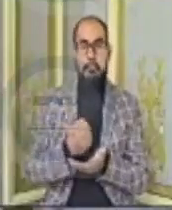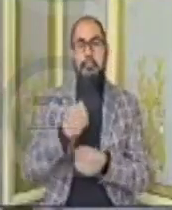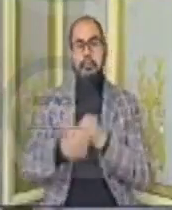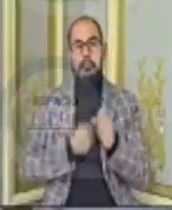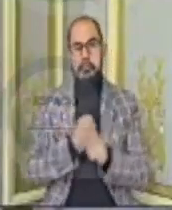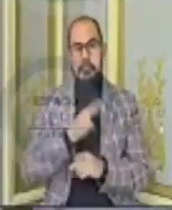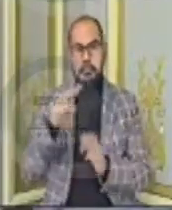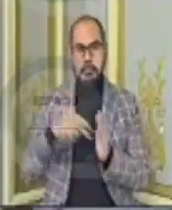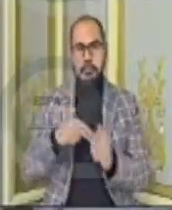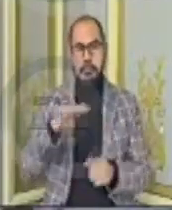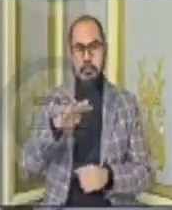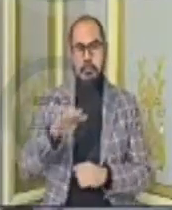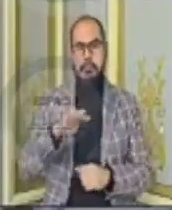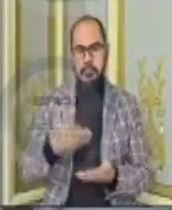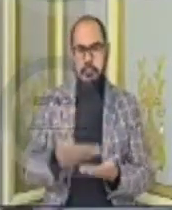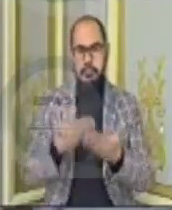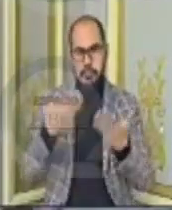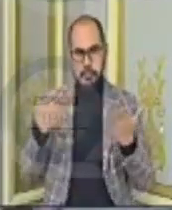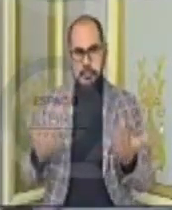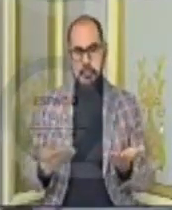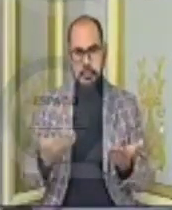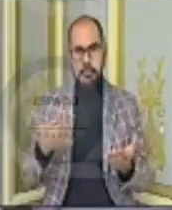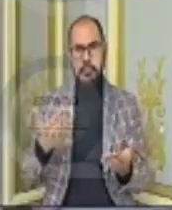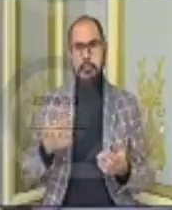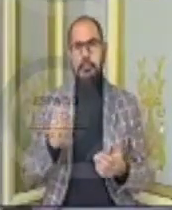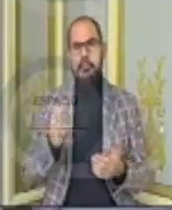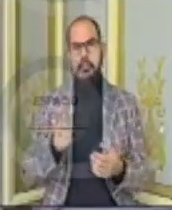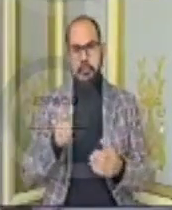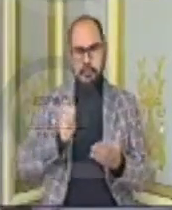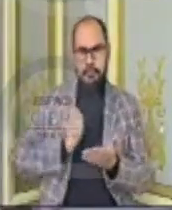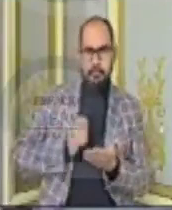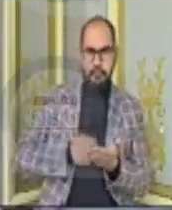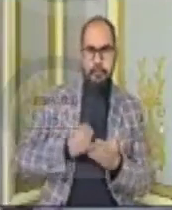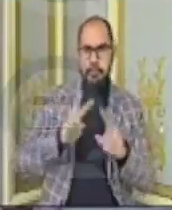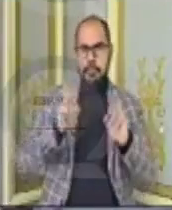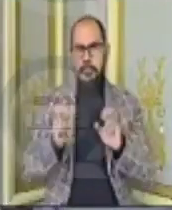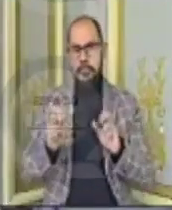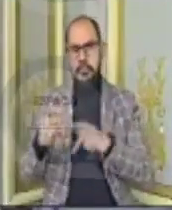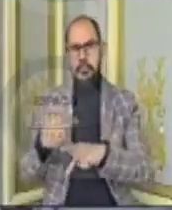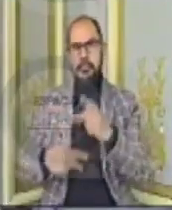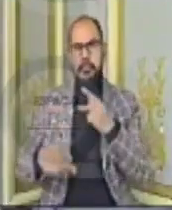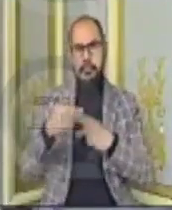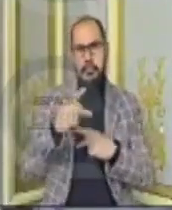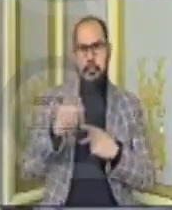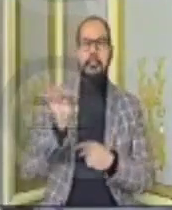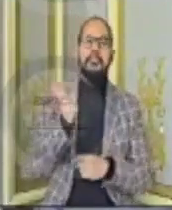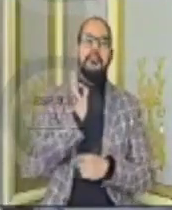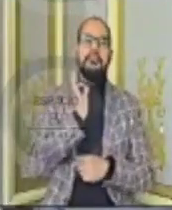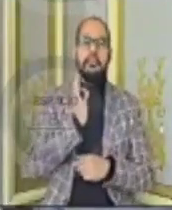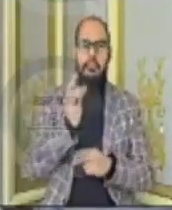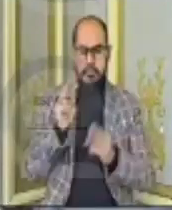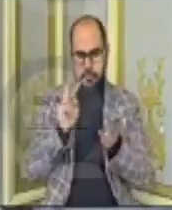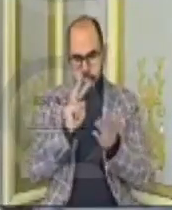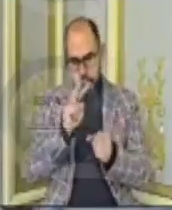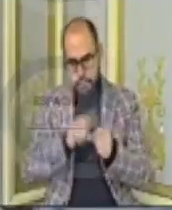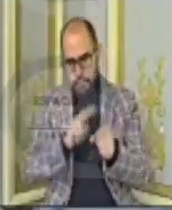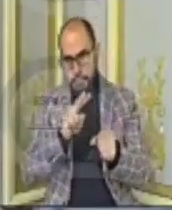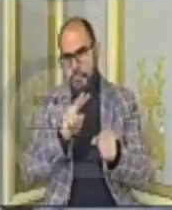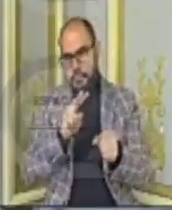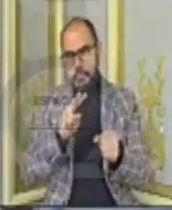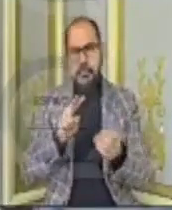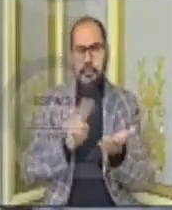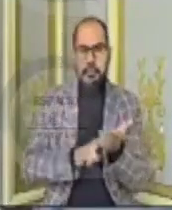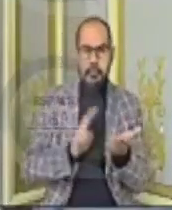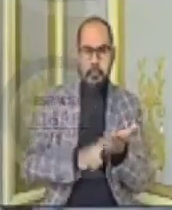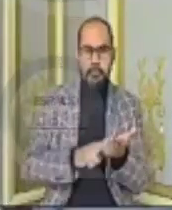A la llegada de la presente administración, se encontraba en litigio el asunto del crédito fiscal. De la valoración jurídica, se advirtió que